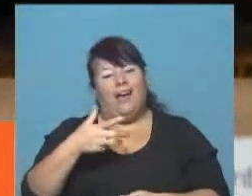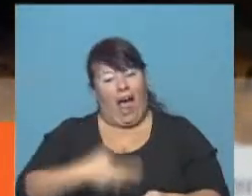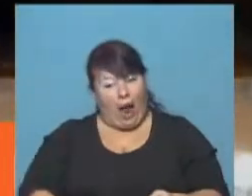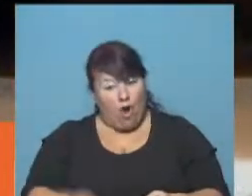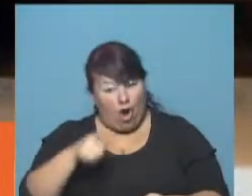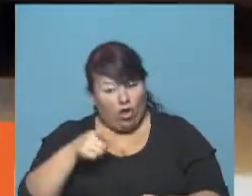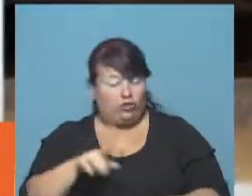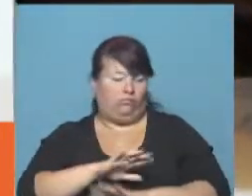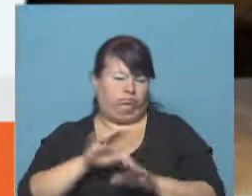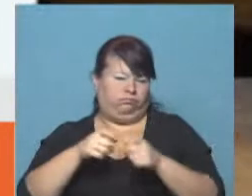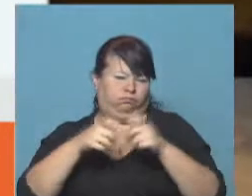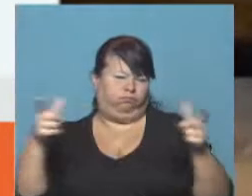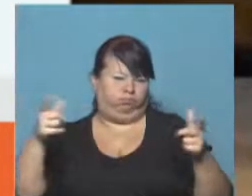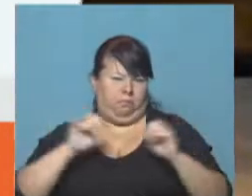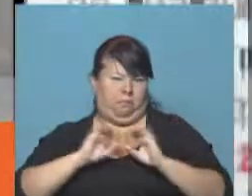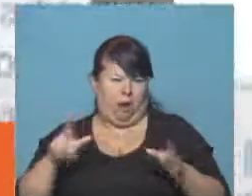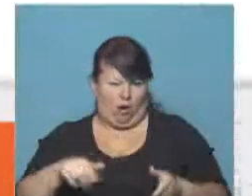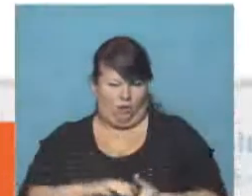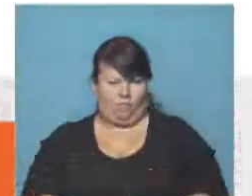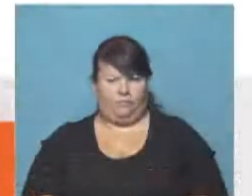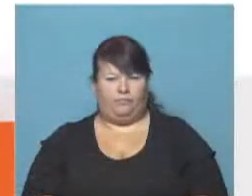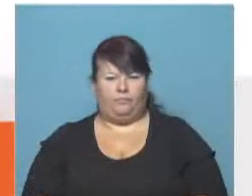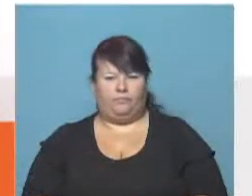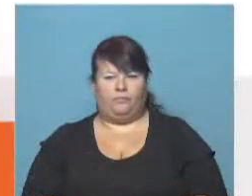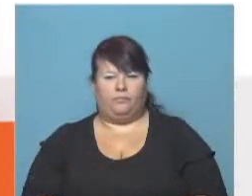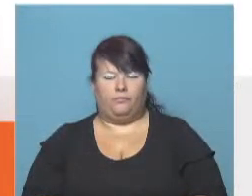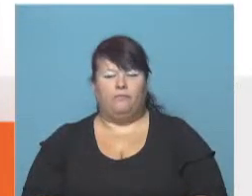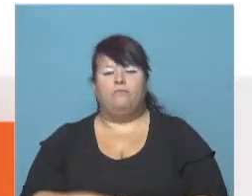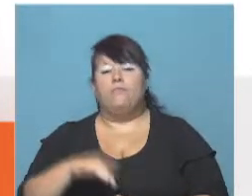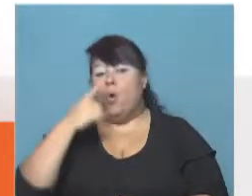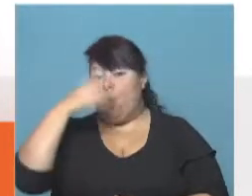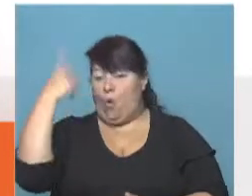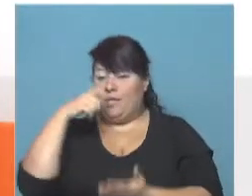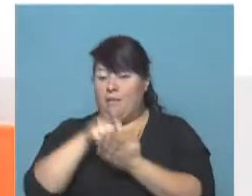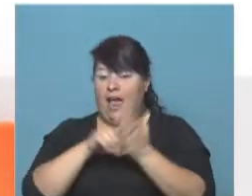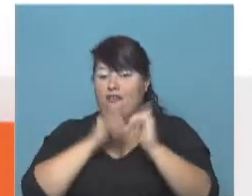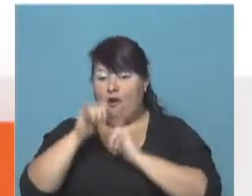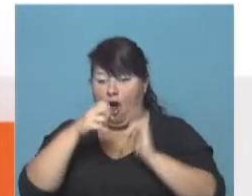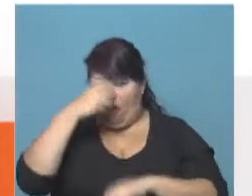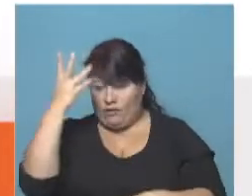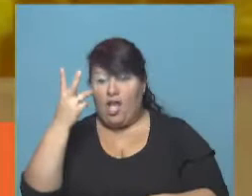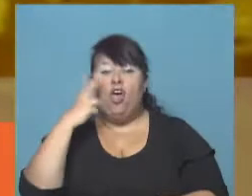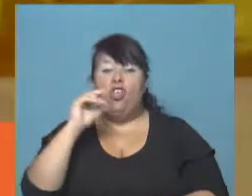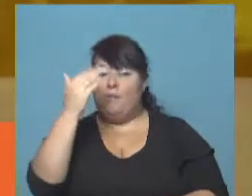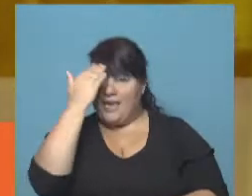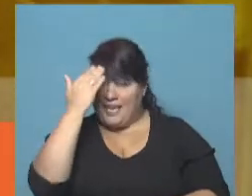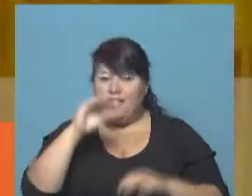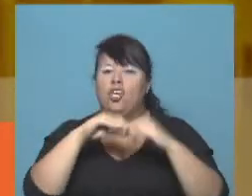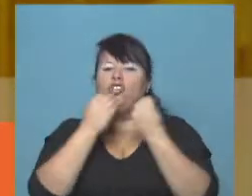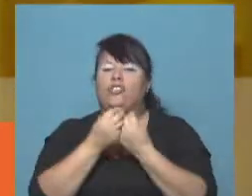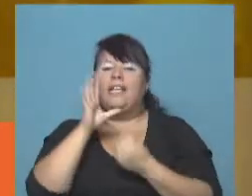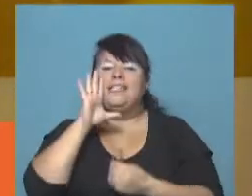práctica médica aumentó su efectividad. Según el último informe oficial, en 2015 se